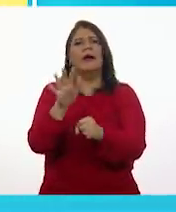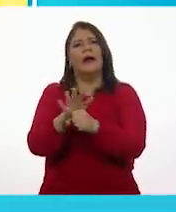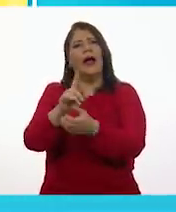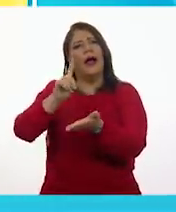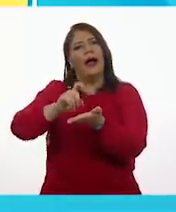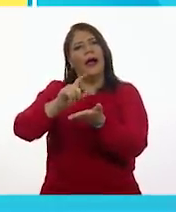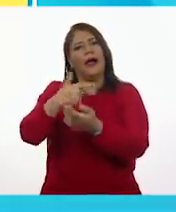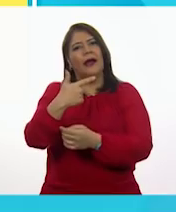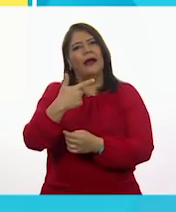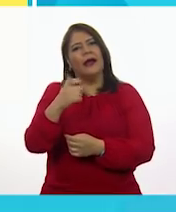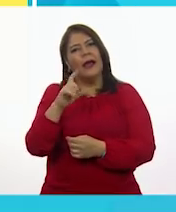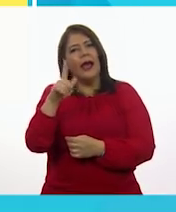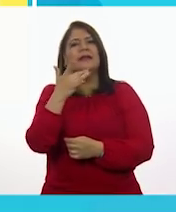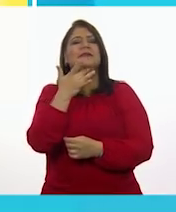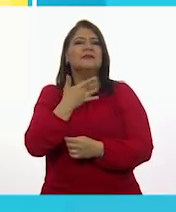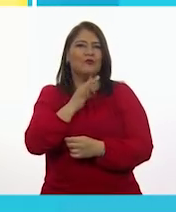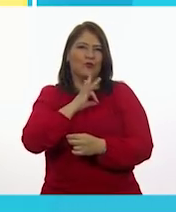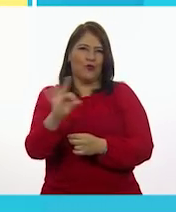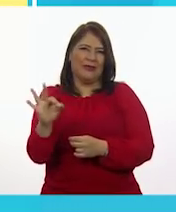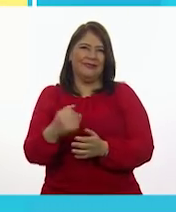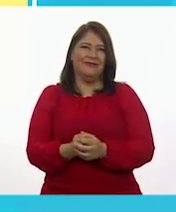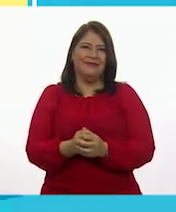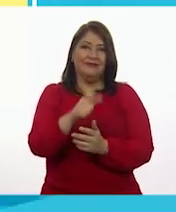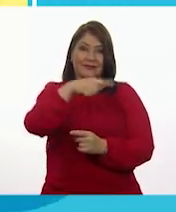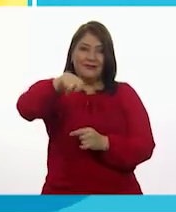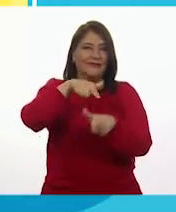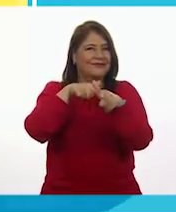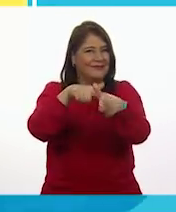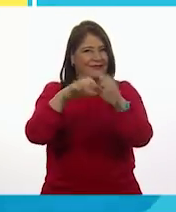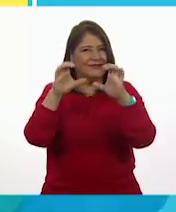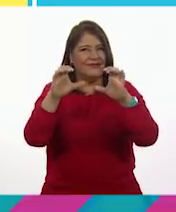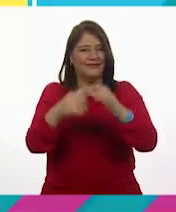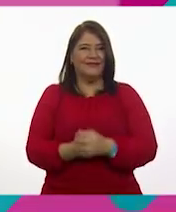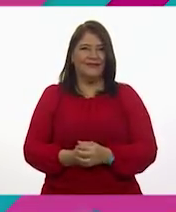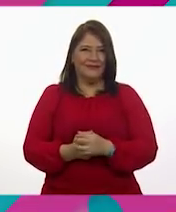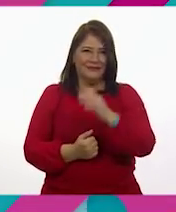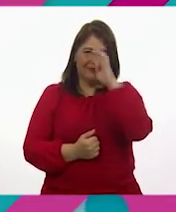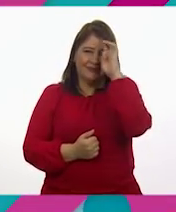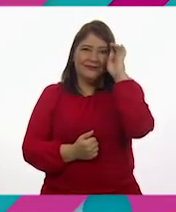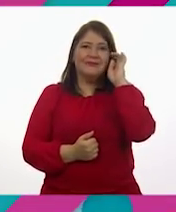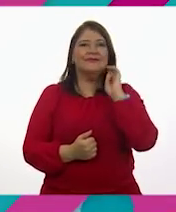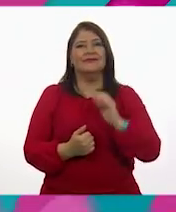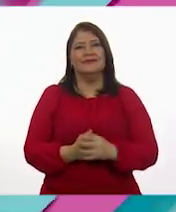usa desinfectantes a base de alcohol. ¡Cuídate!